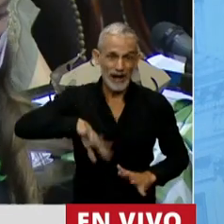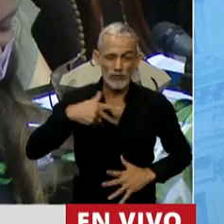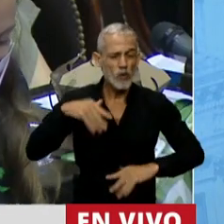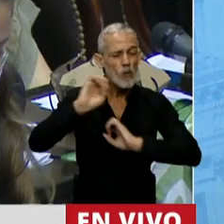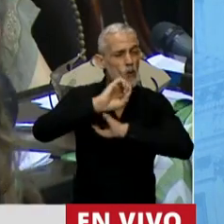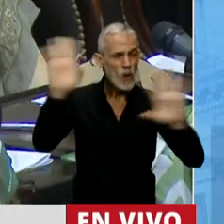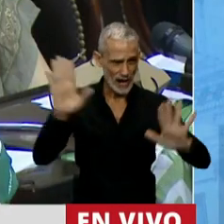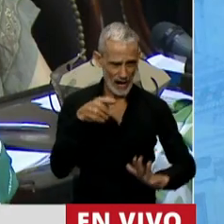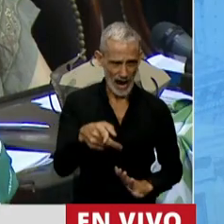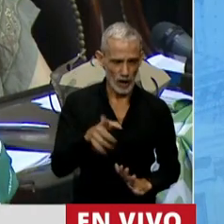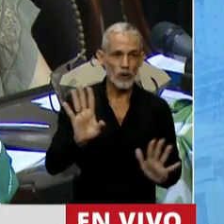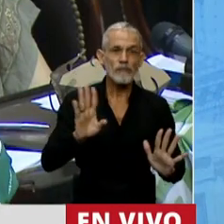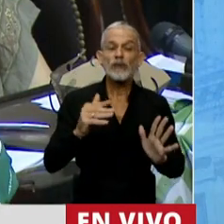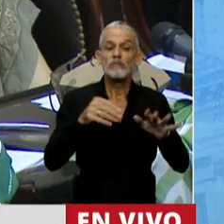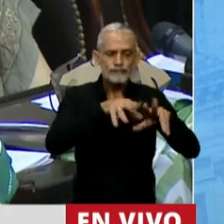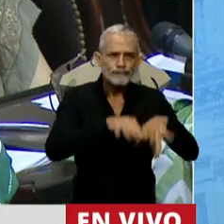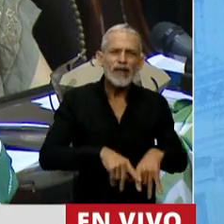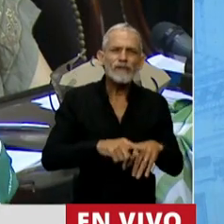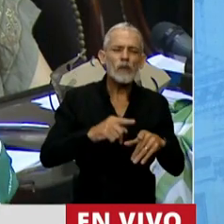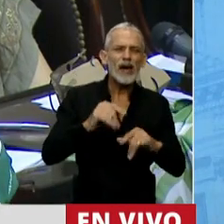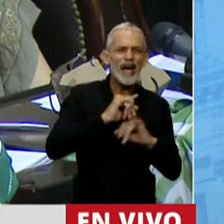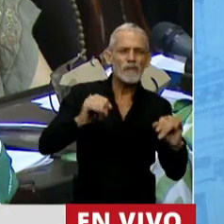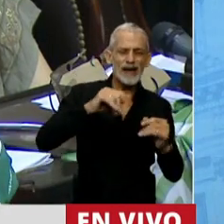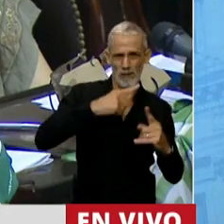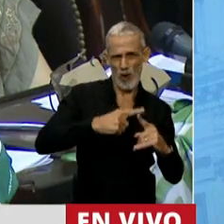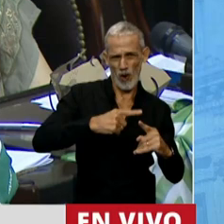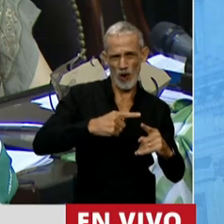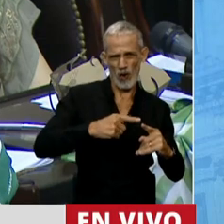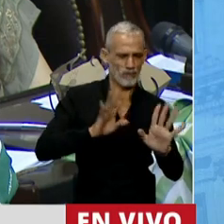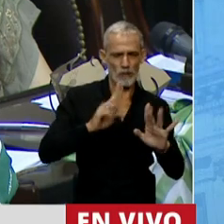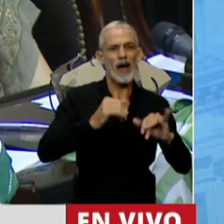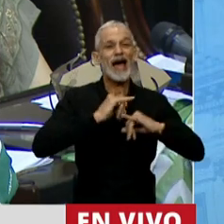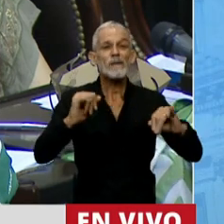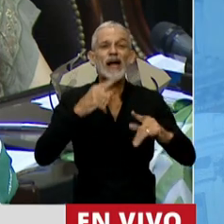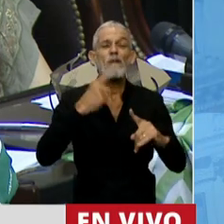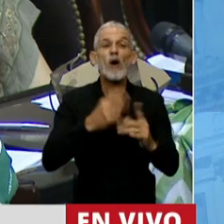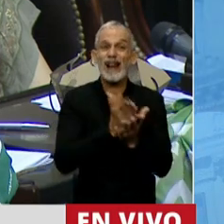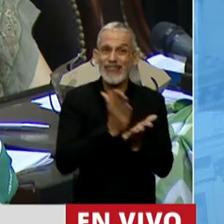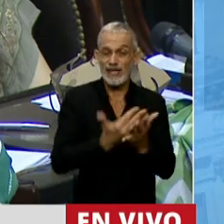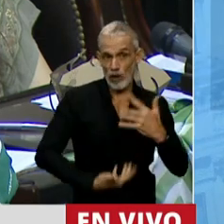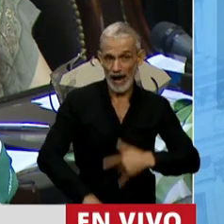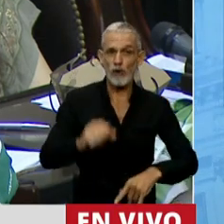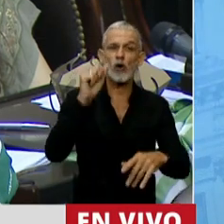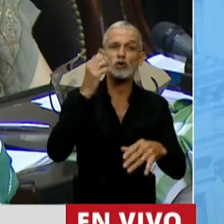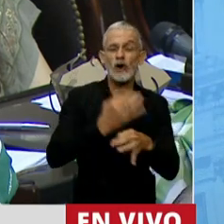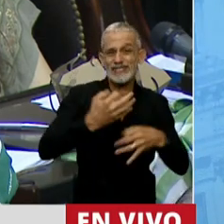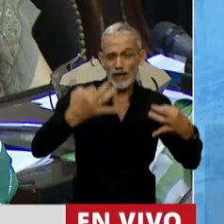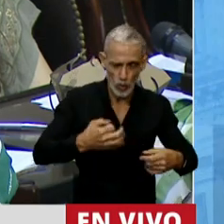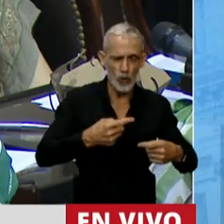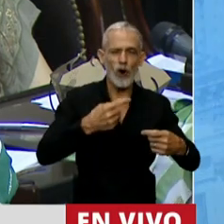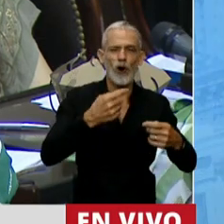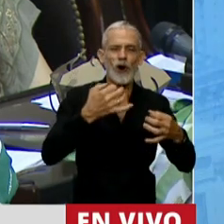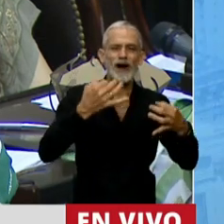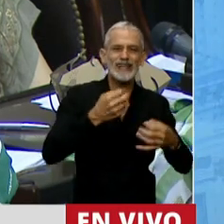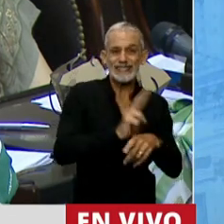gráfico. Según el informe de la campaña por el aborto, por la campaña por el derecho al aborto seguro, legal y